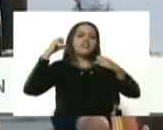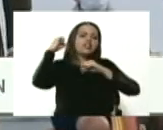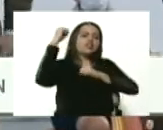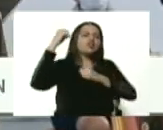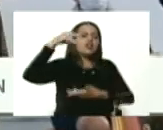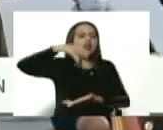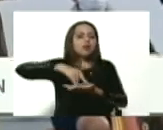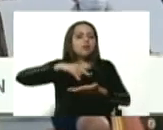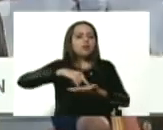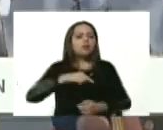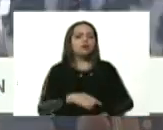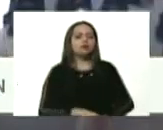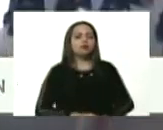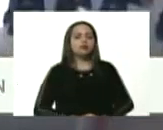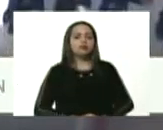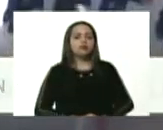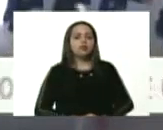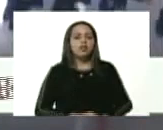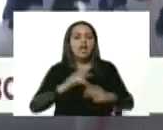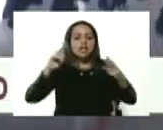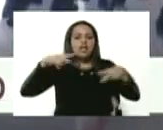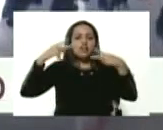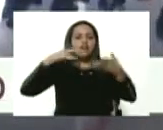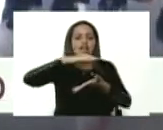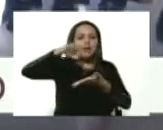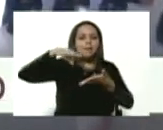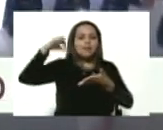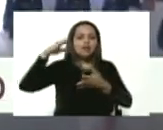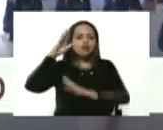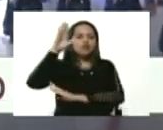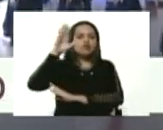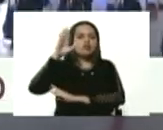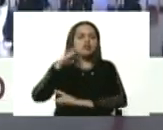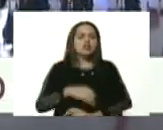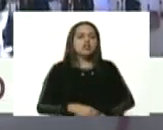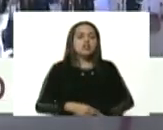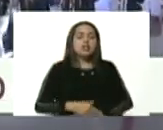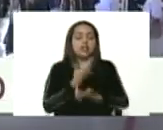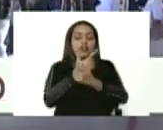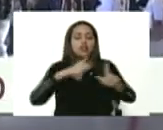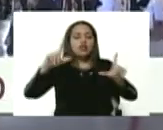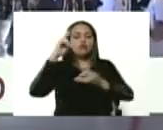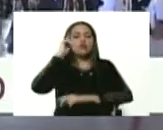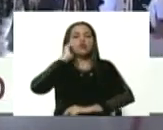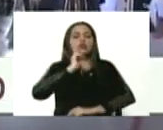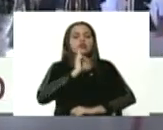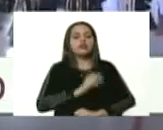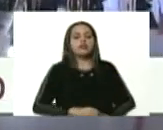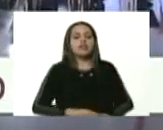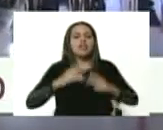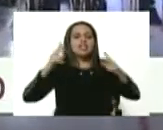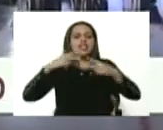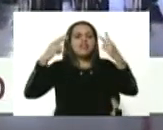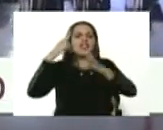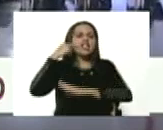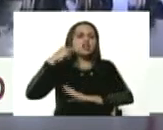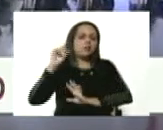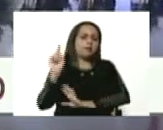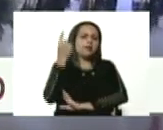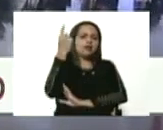de Carabobo! ¡Que viva el espíritu inmortal del Libertador Simón Bolívar! ¡Que viva el negro